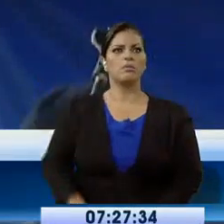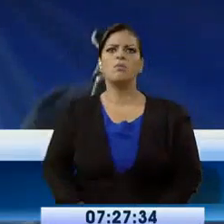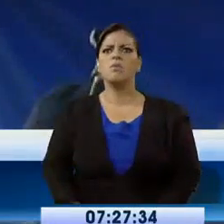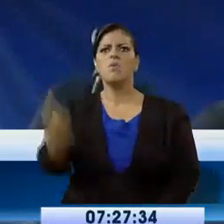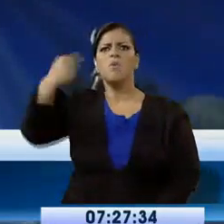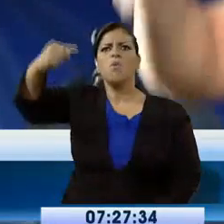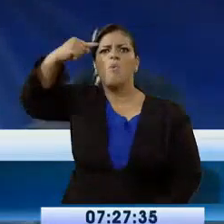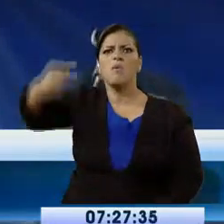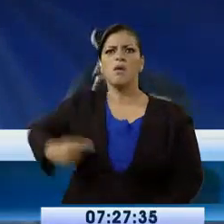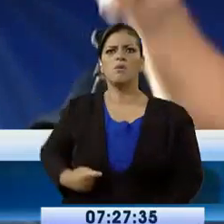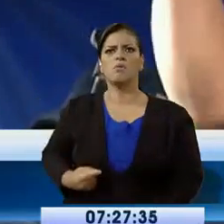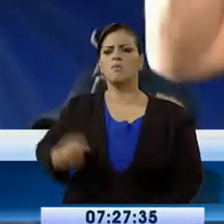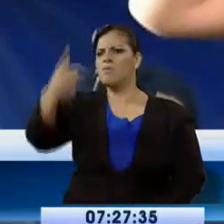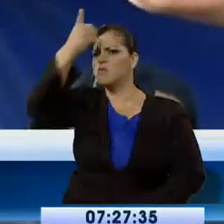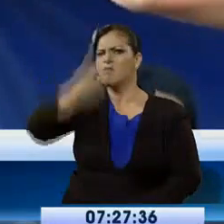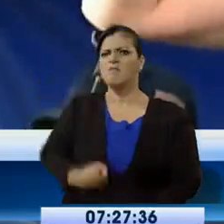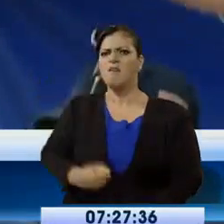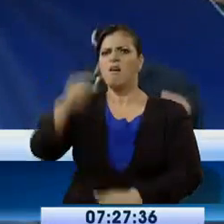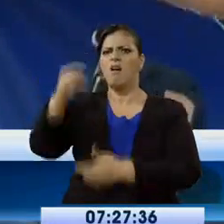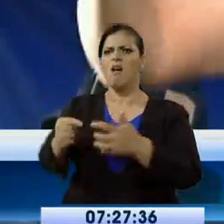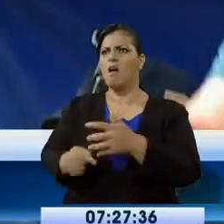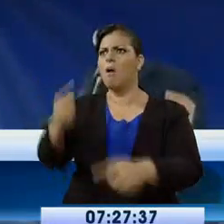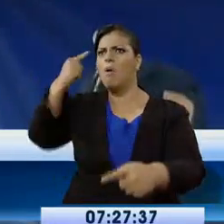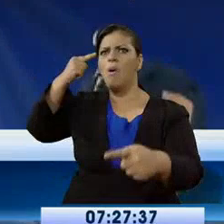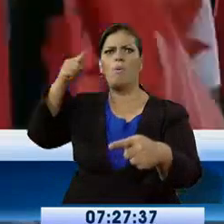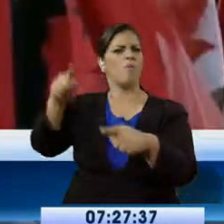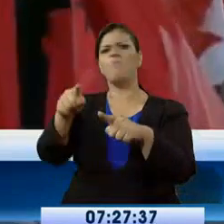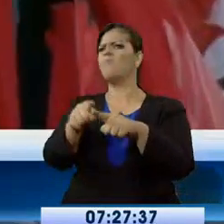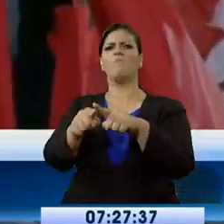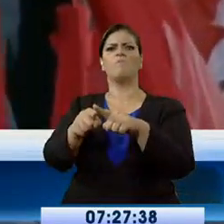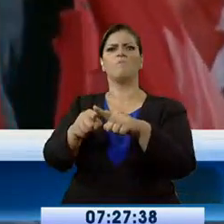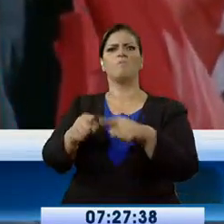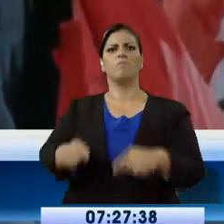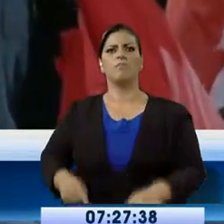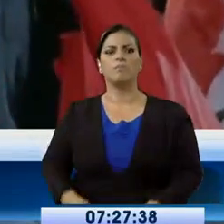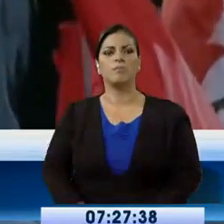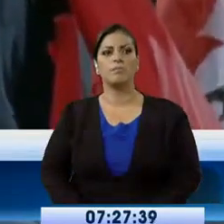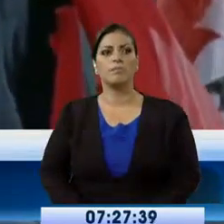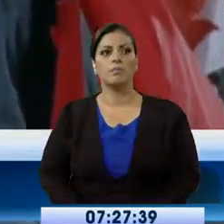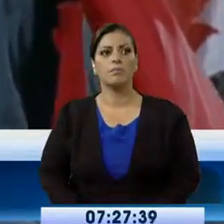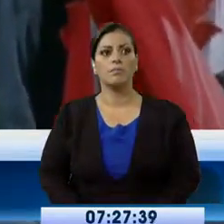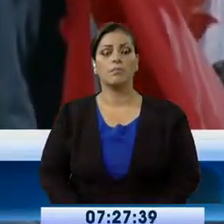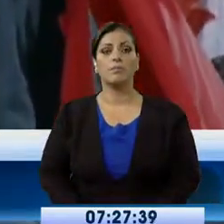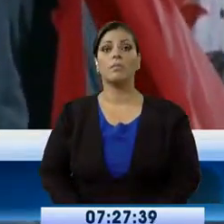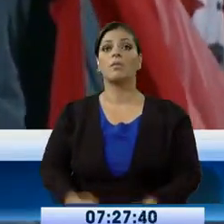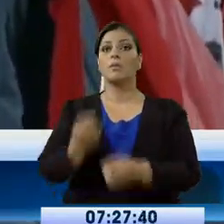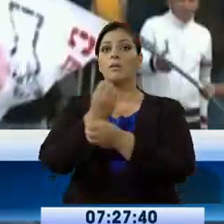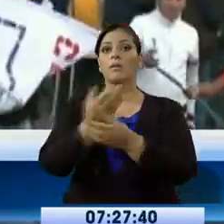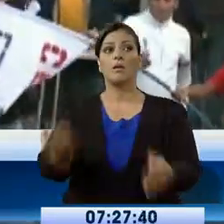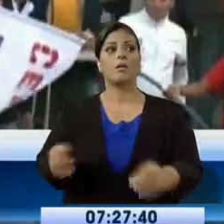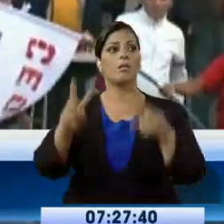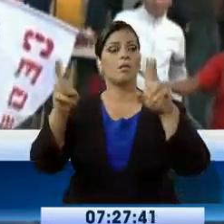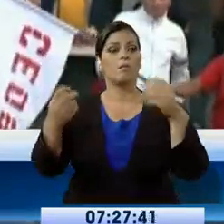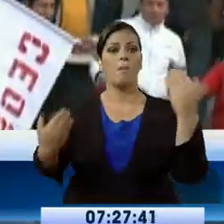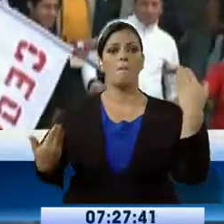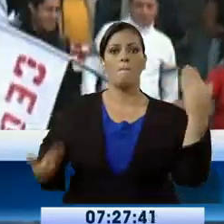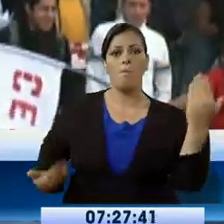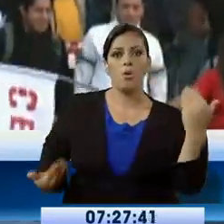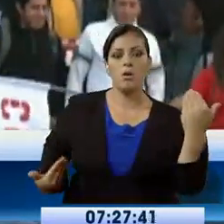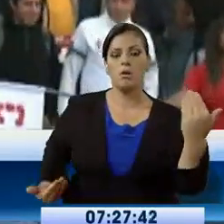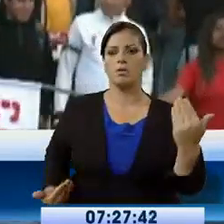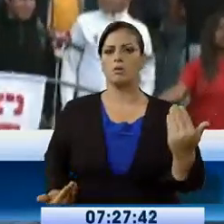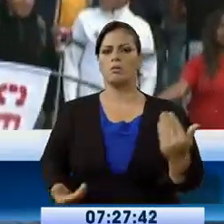su política antiobrera y neoliberal. Y no perdieron la oportunidad para hablar de política y su referencia